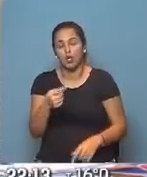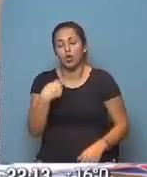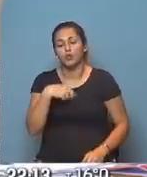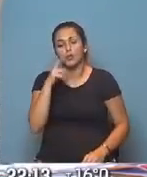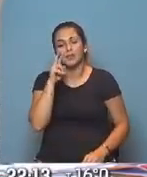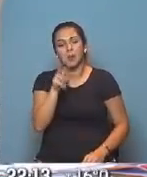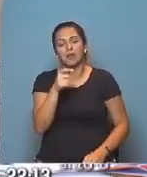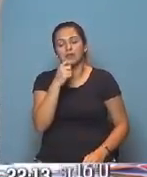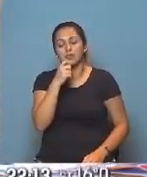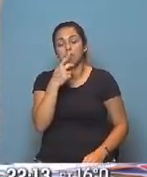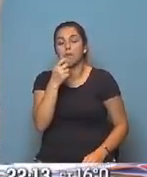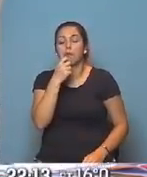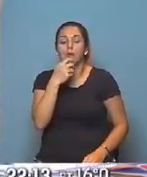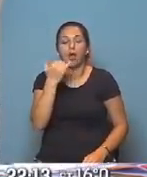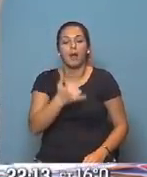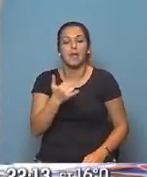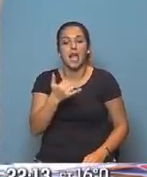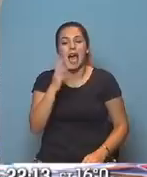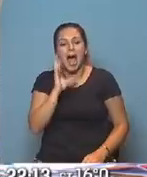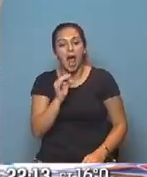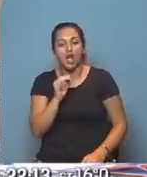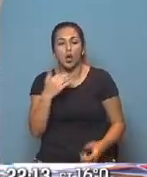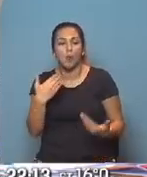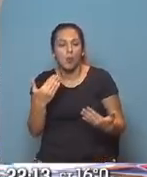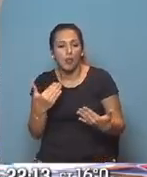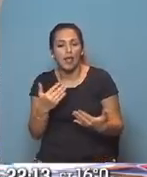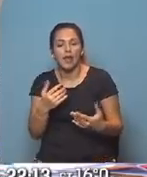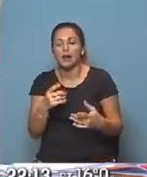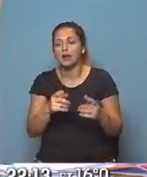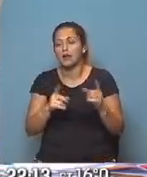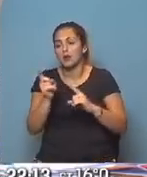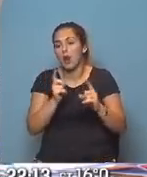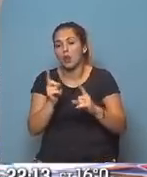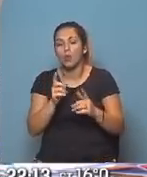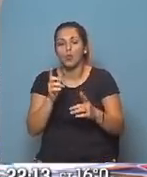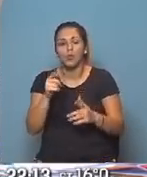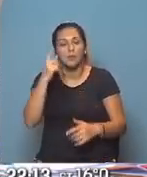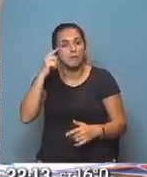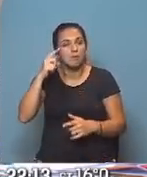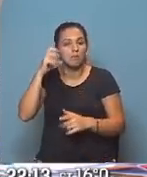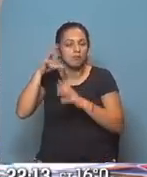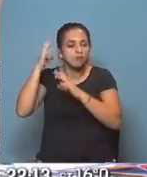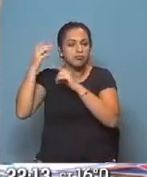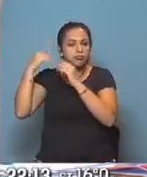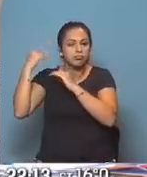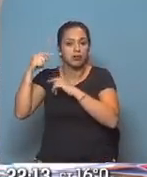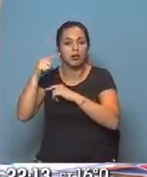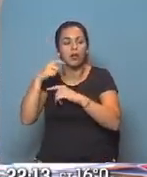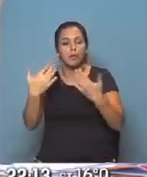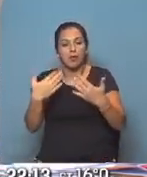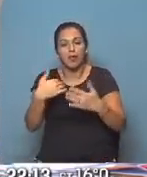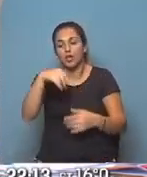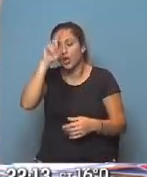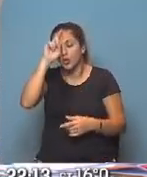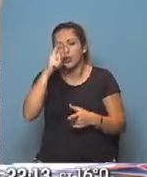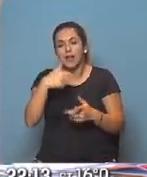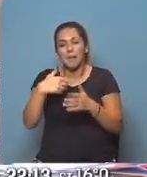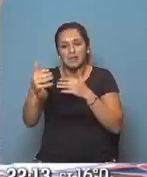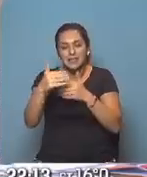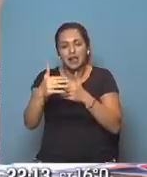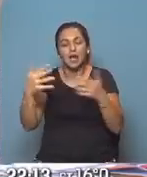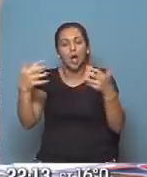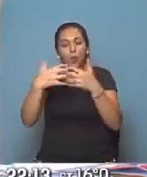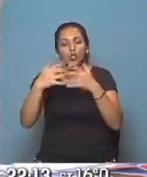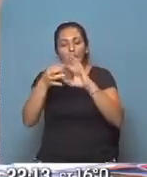es que si existía alguna posibilidad en algún momento, o históricamente uno recuerda alguna posibilidad de estar Turquía más cerca de la Unión